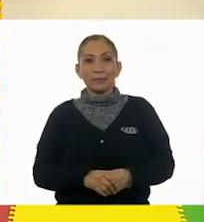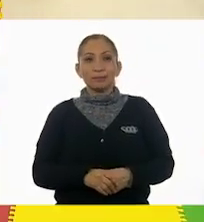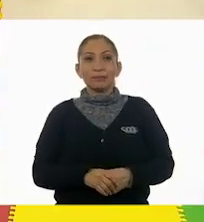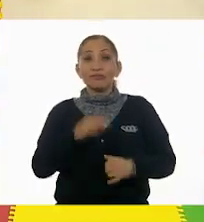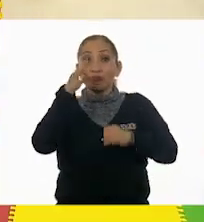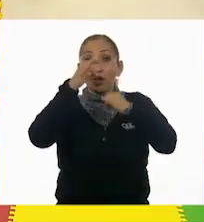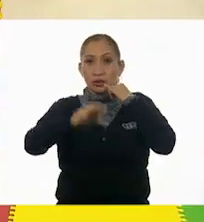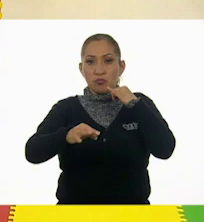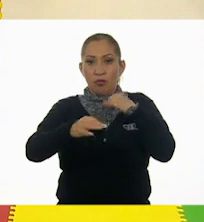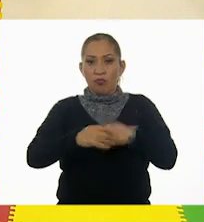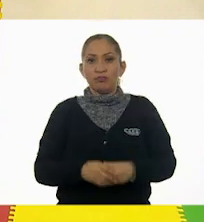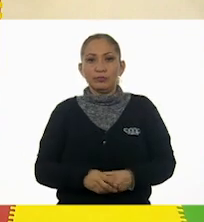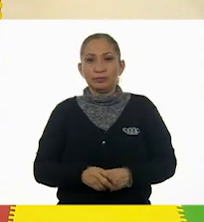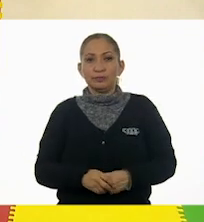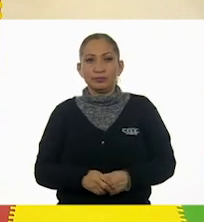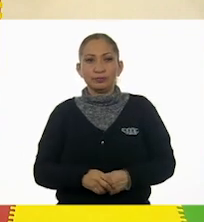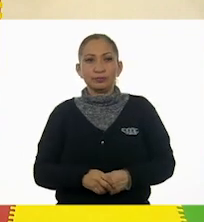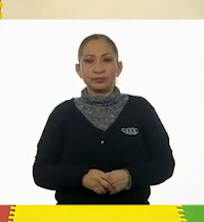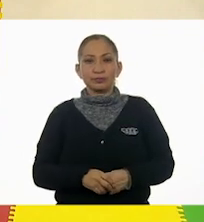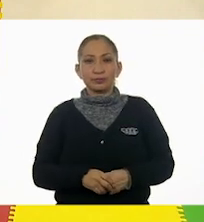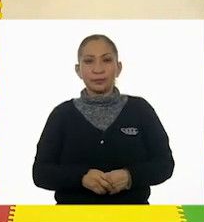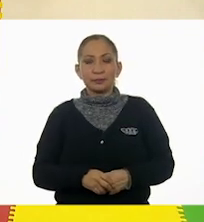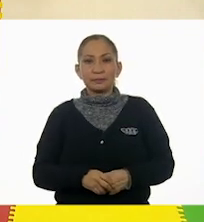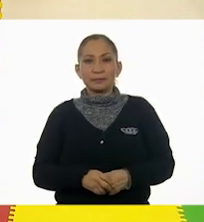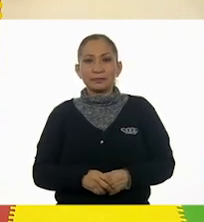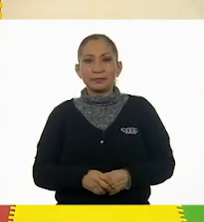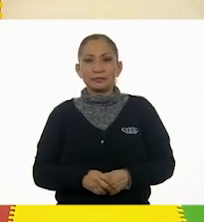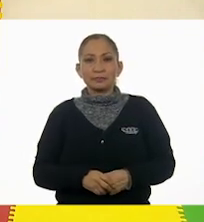La última pieza. Ah.